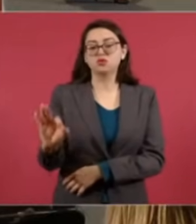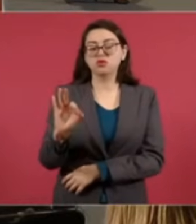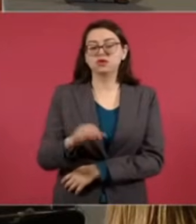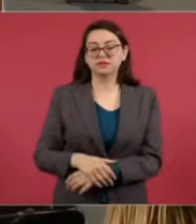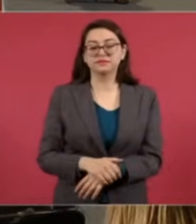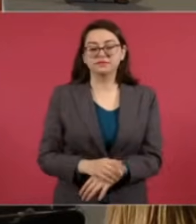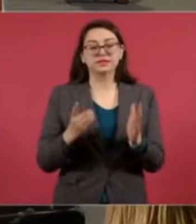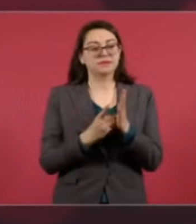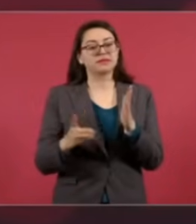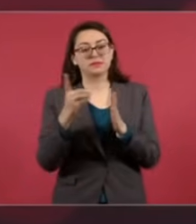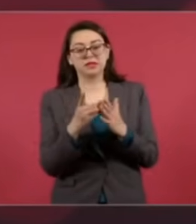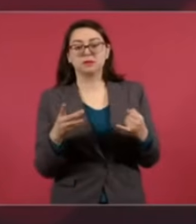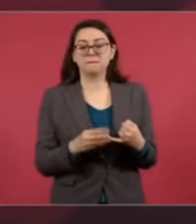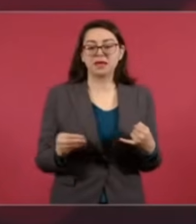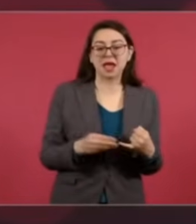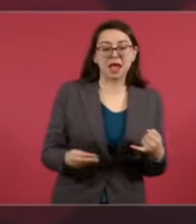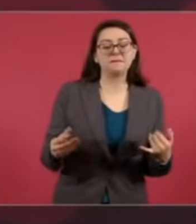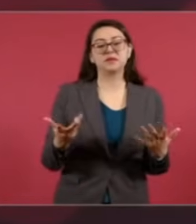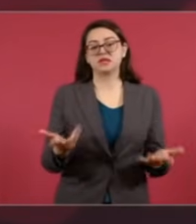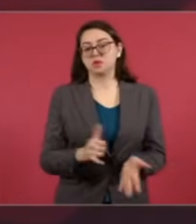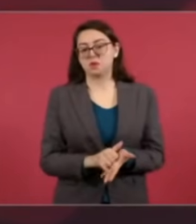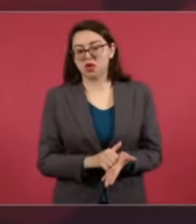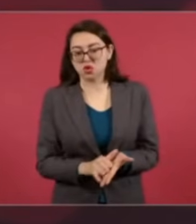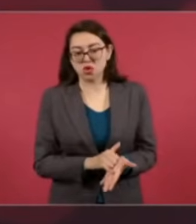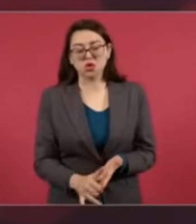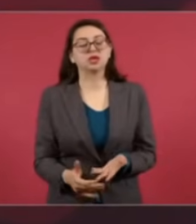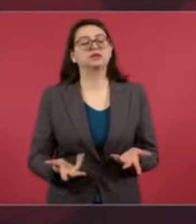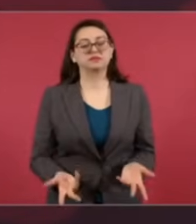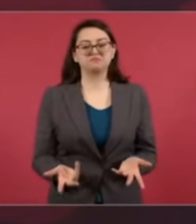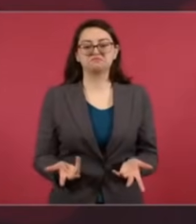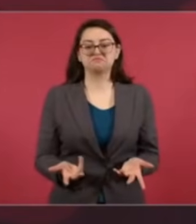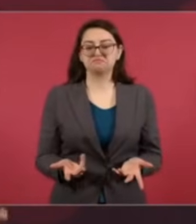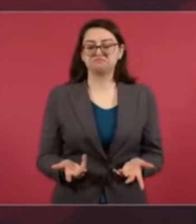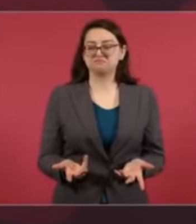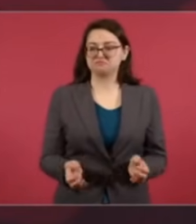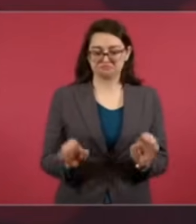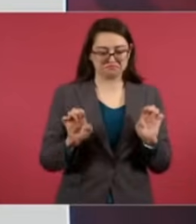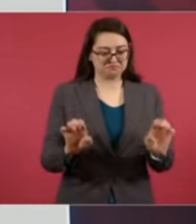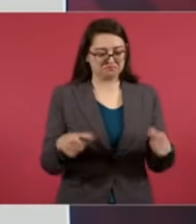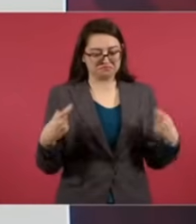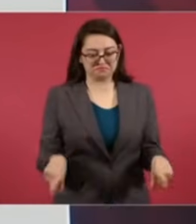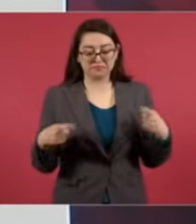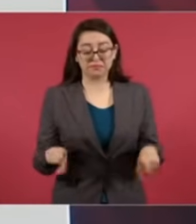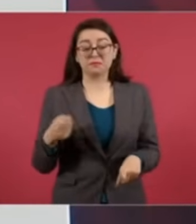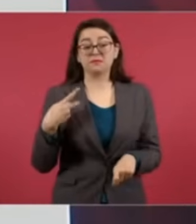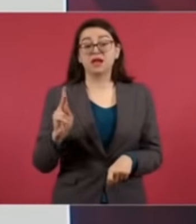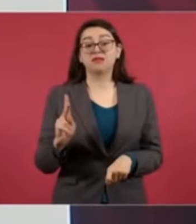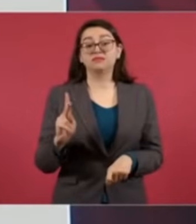y departamentos en Miami, en Nueva York, pero ya no es libre.